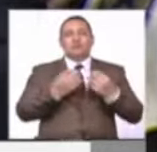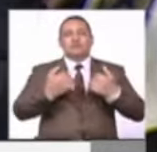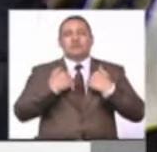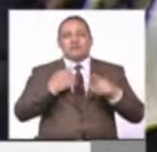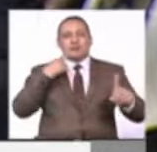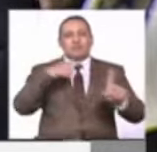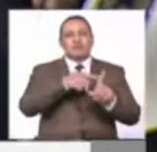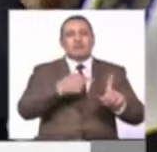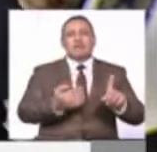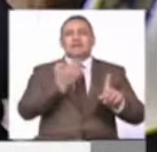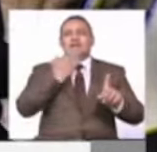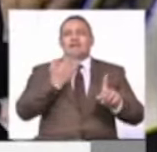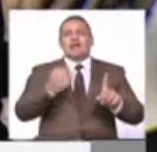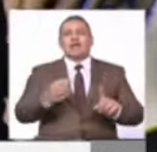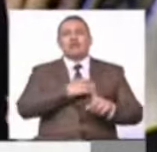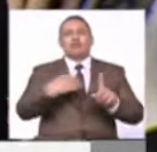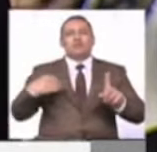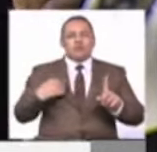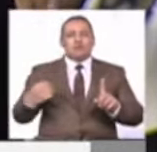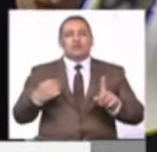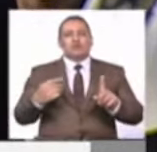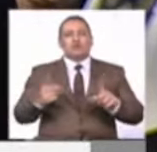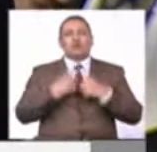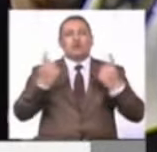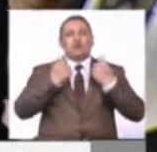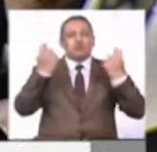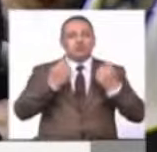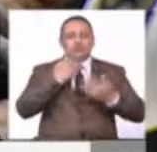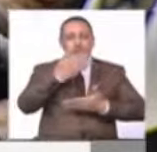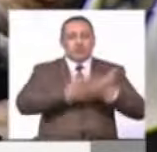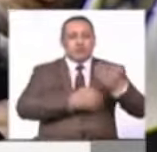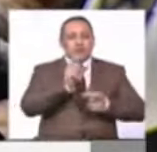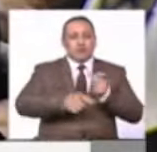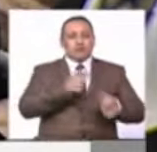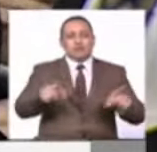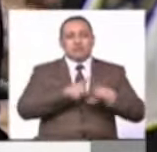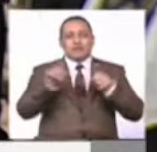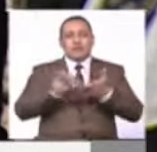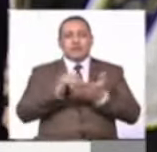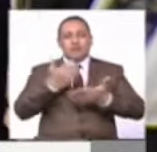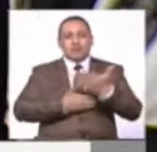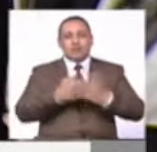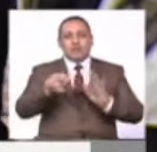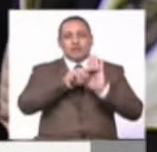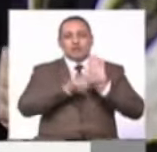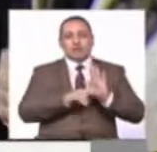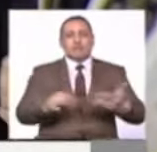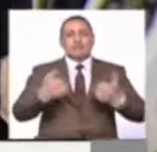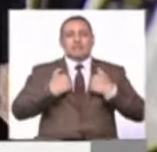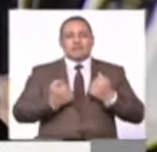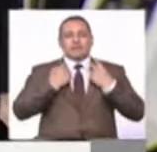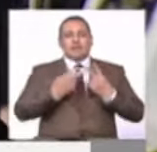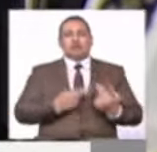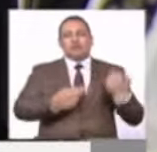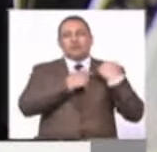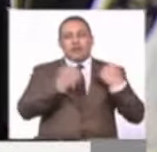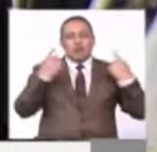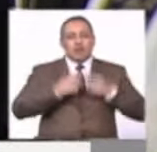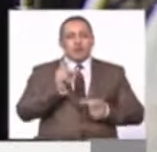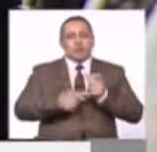como destinatarios a los miembros del concurso que teniendo presente esa Norma debían nombrar a los